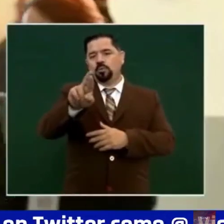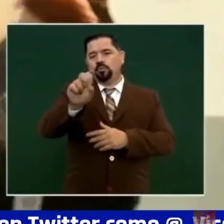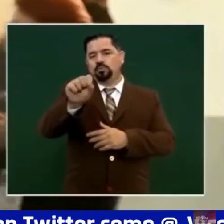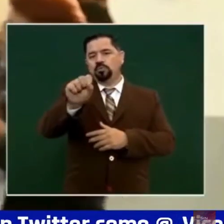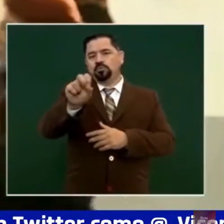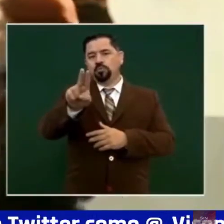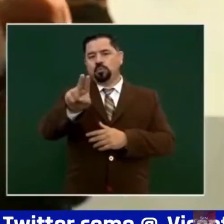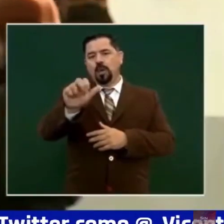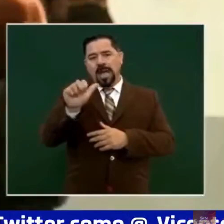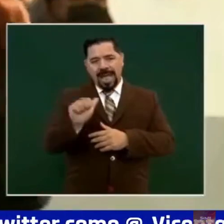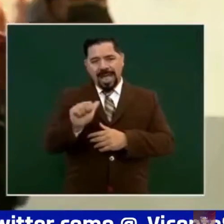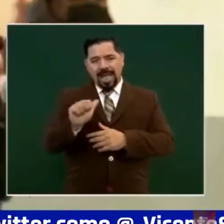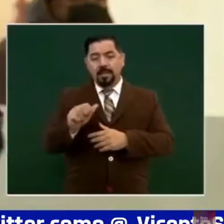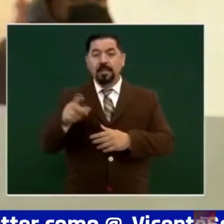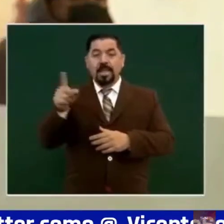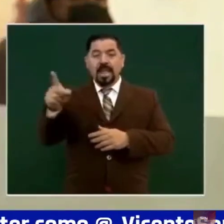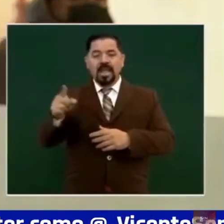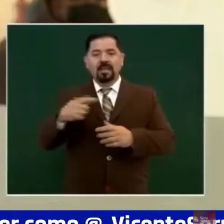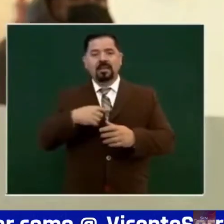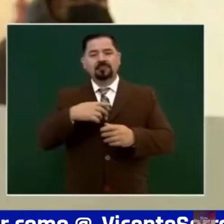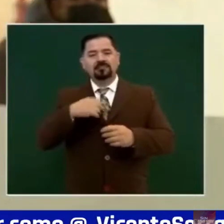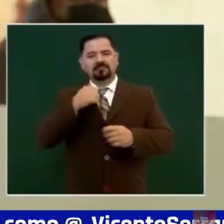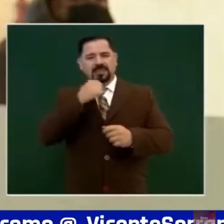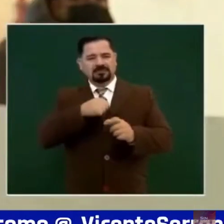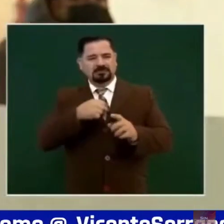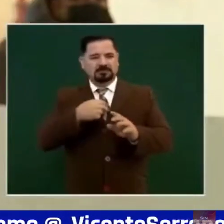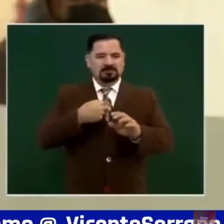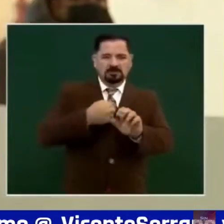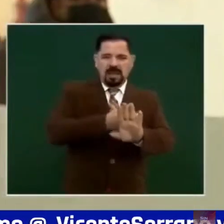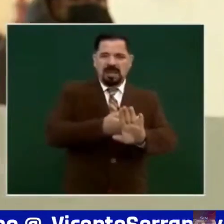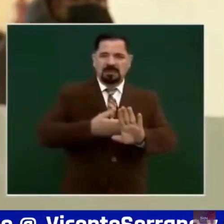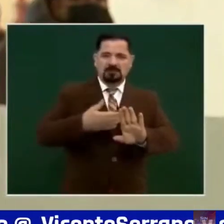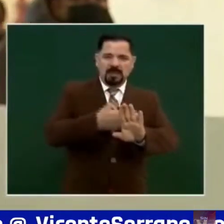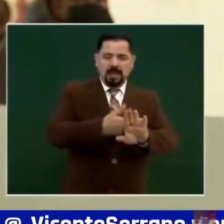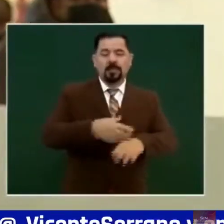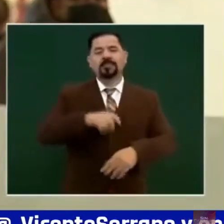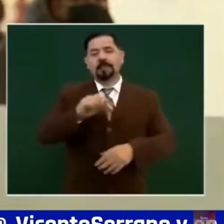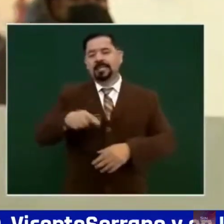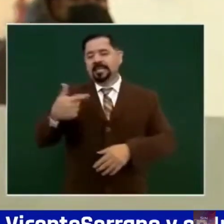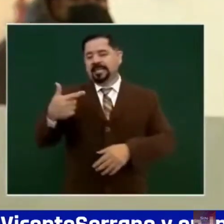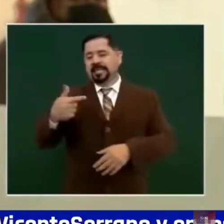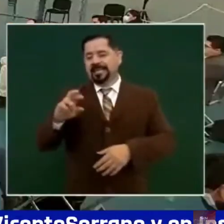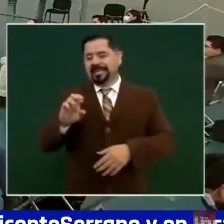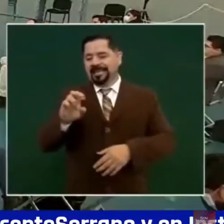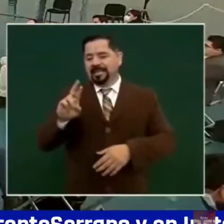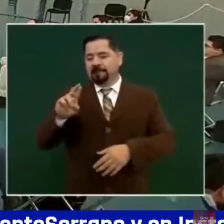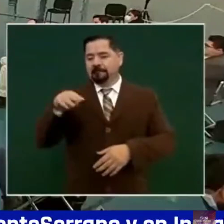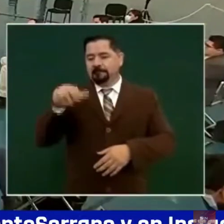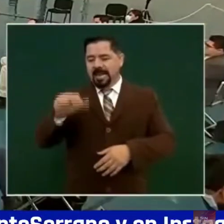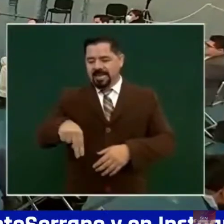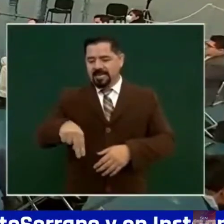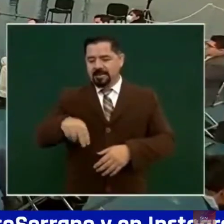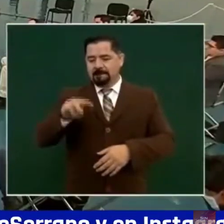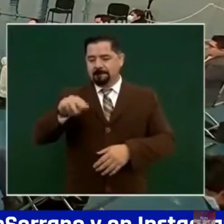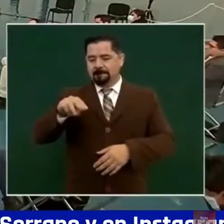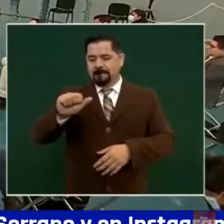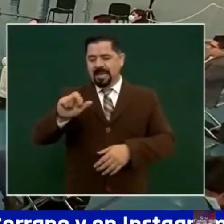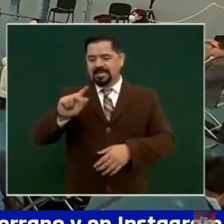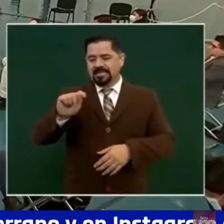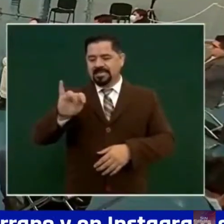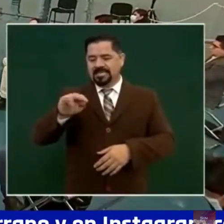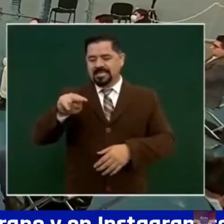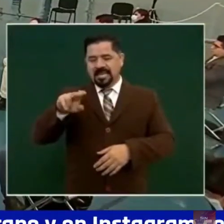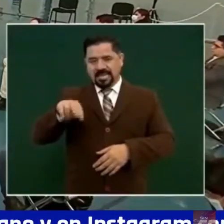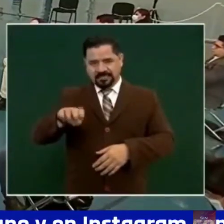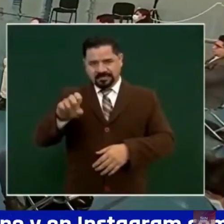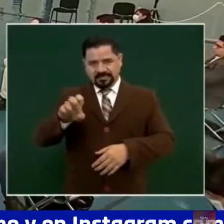a trancas y barrancas, a veces sin recursos, a veces con las uñas, pero yo creo que Sin Censura se ha convertido en un